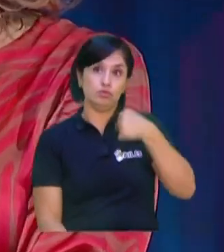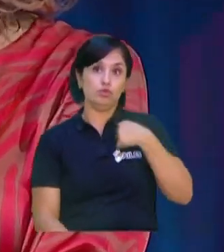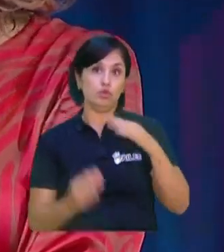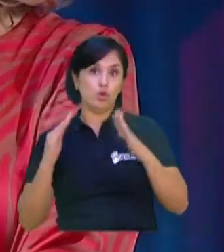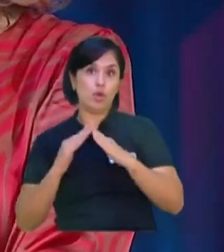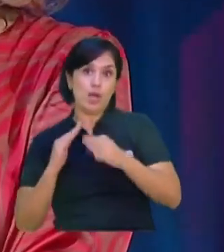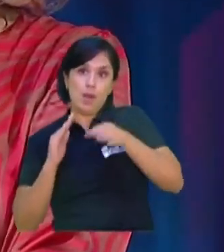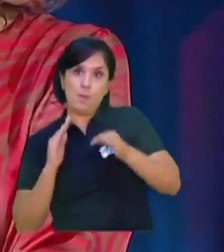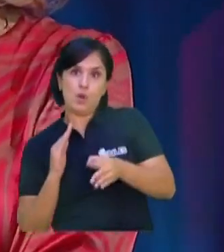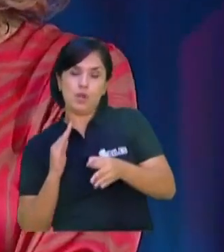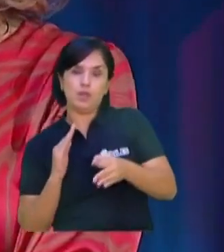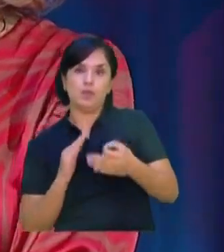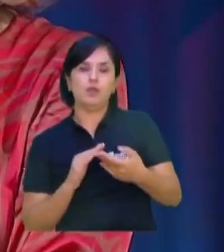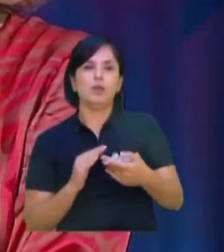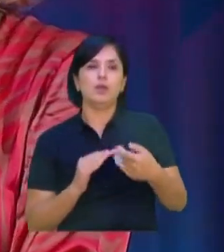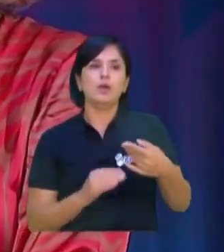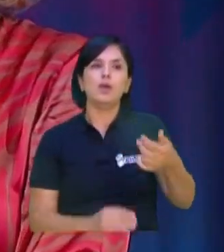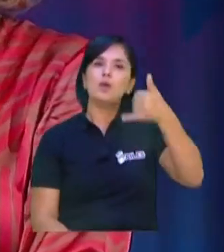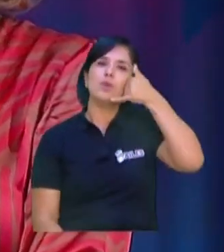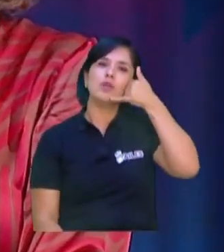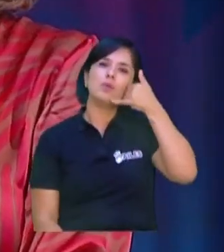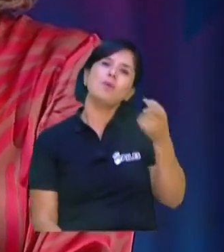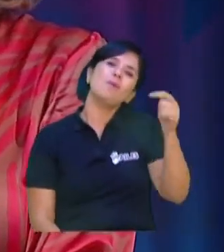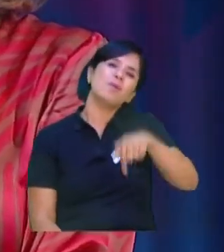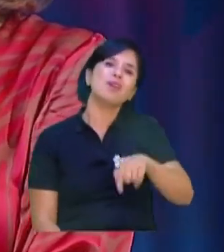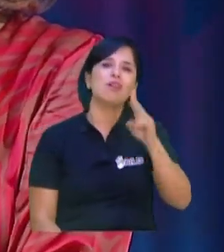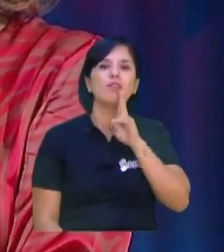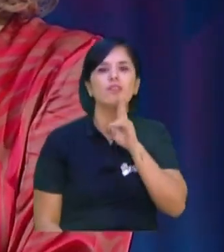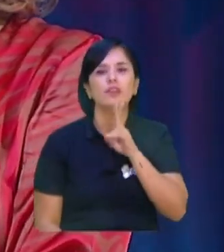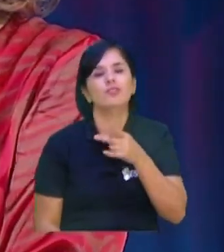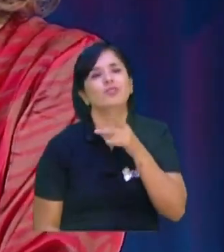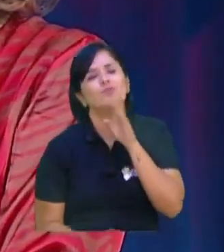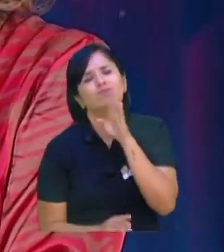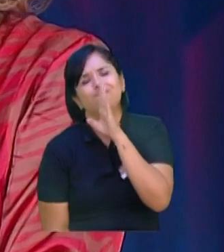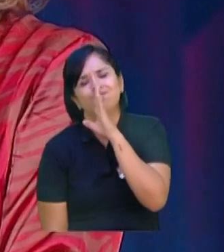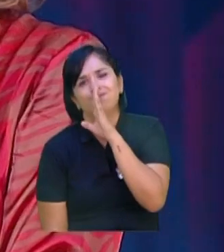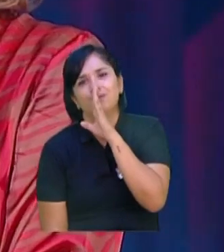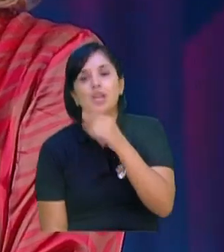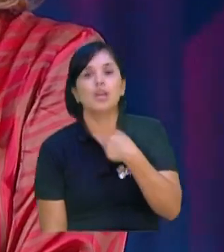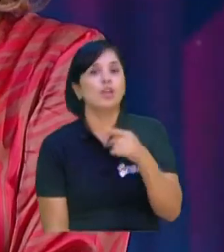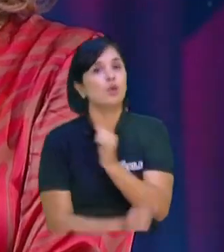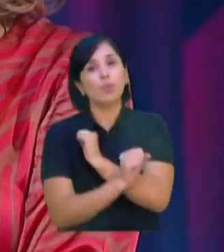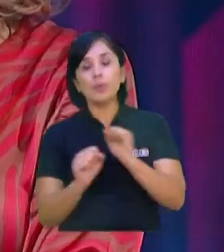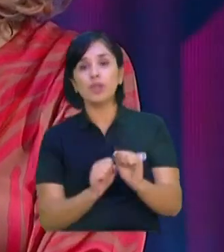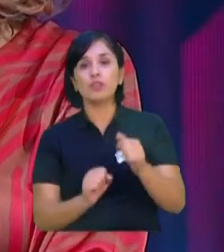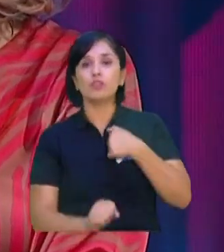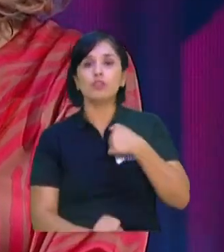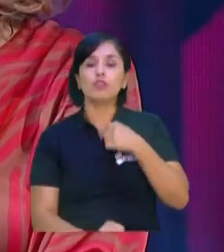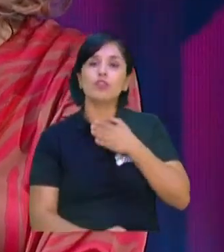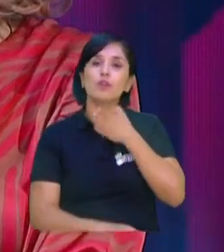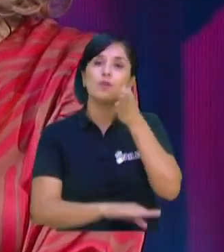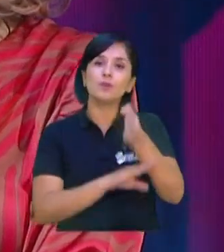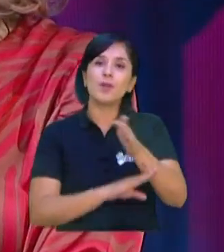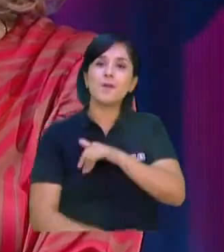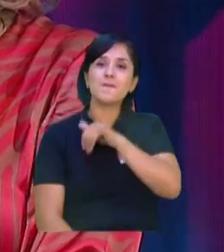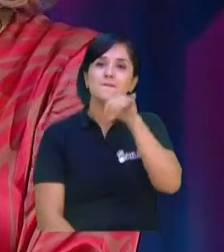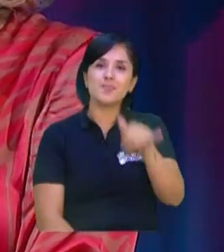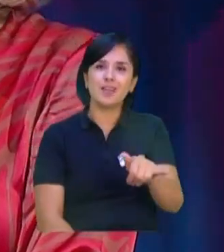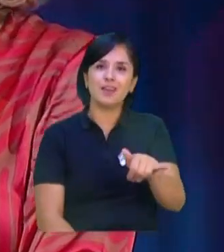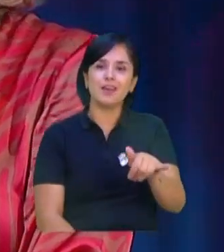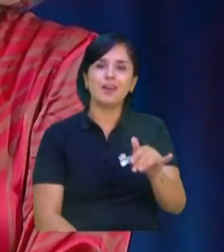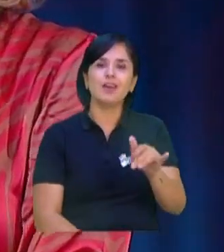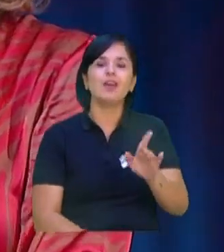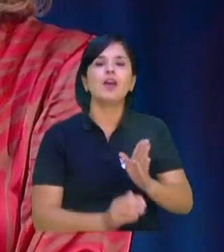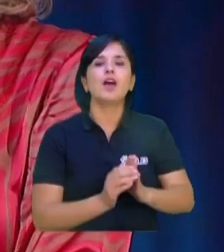Moneda, para convidarme a venir el viernes. Yo le dije, Flo, tengo que estar en el G20 con los grandes líderes del